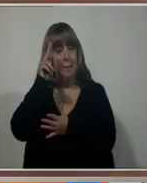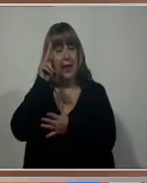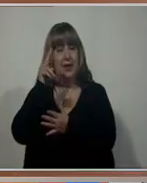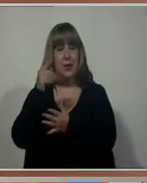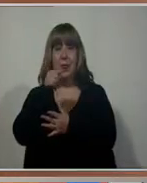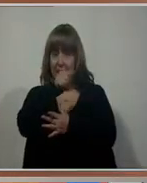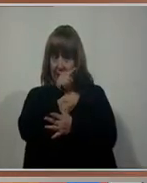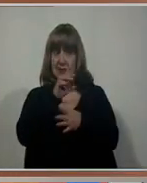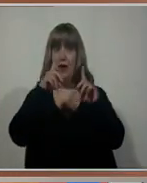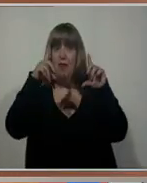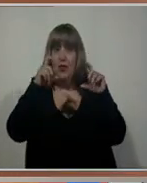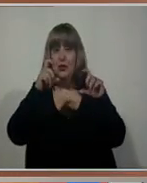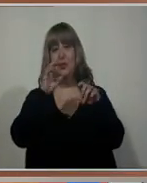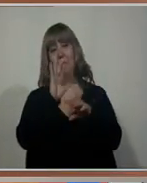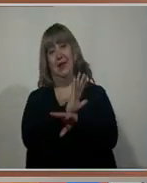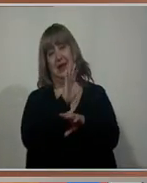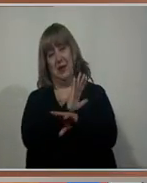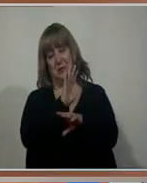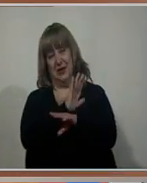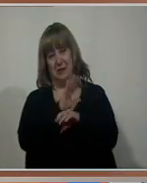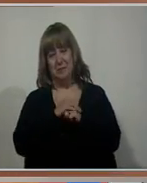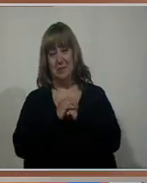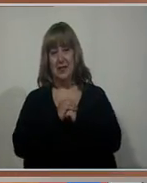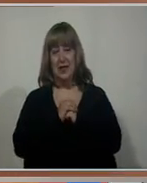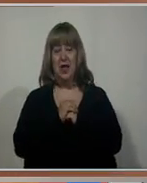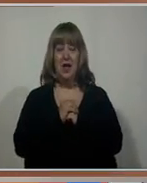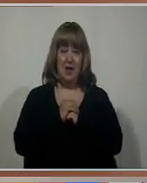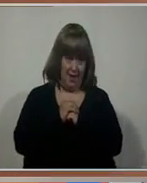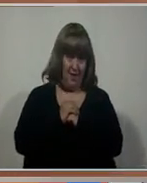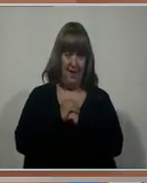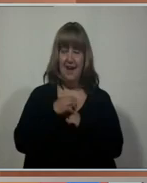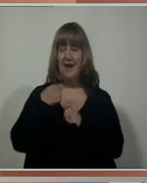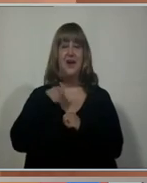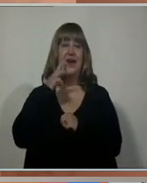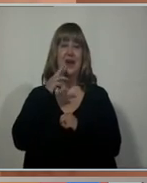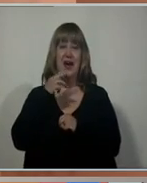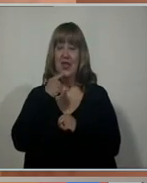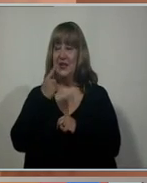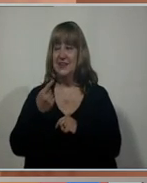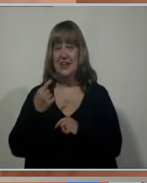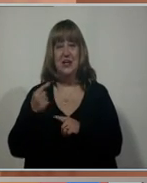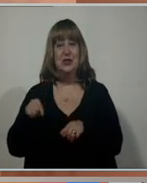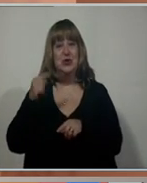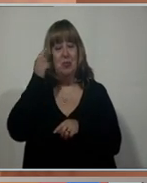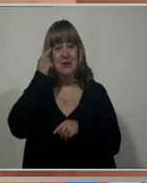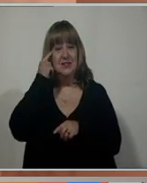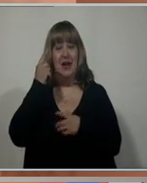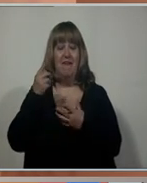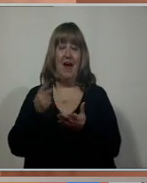fotos de una película nada más cuando dijiste que dejaba la que dejaba las tablas y pensé que tenía un aserradero